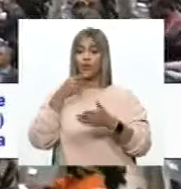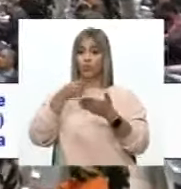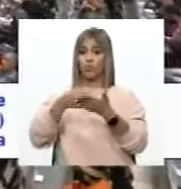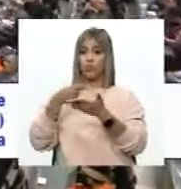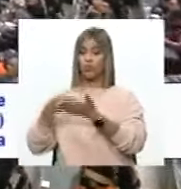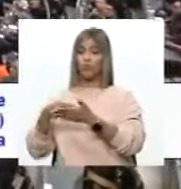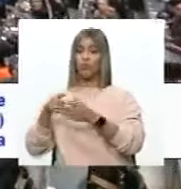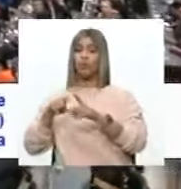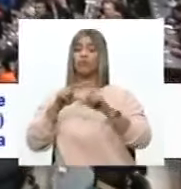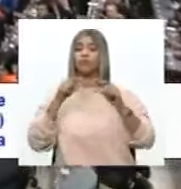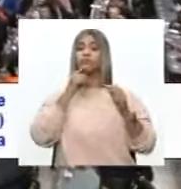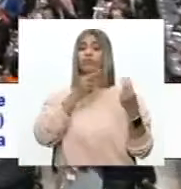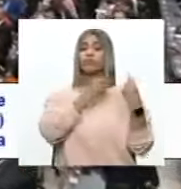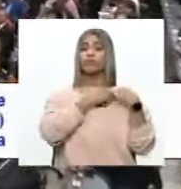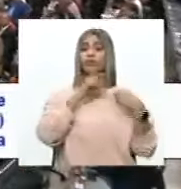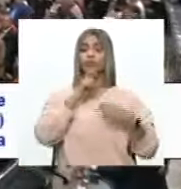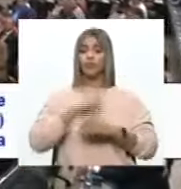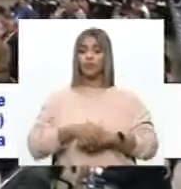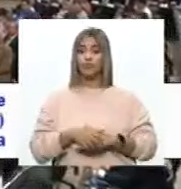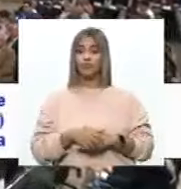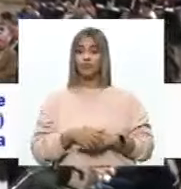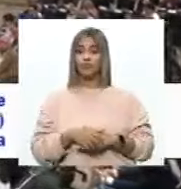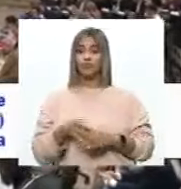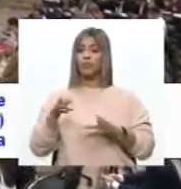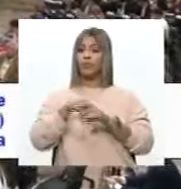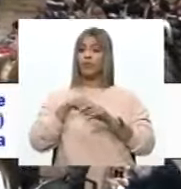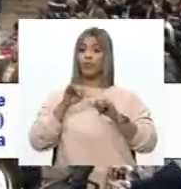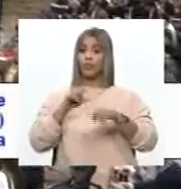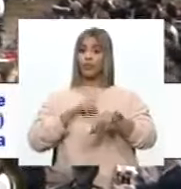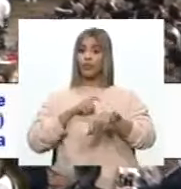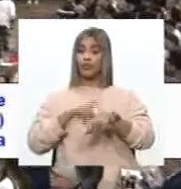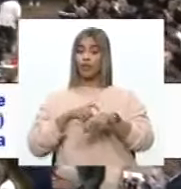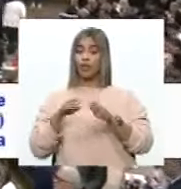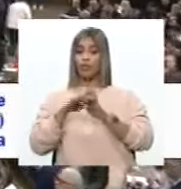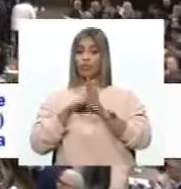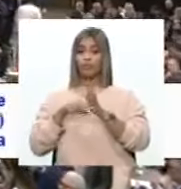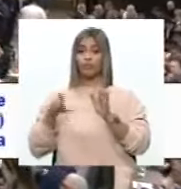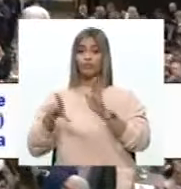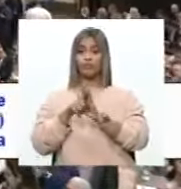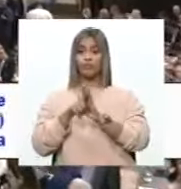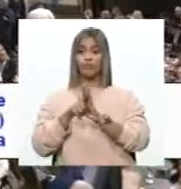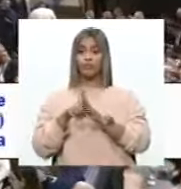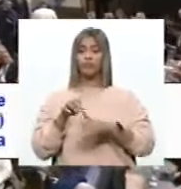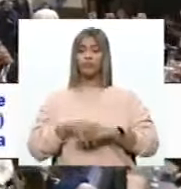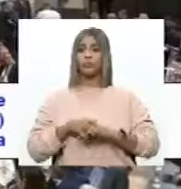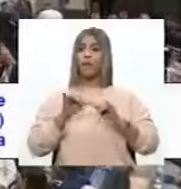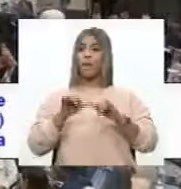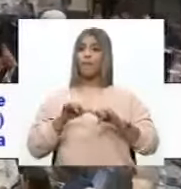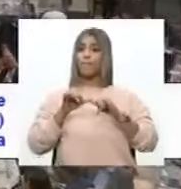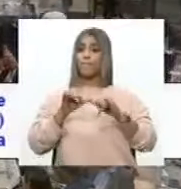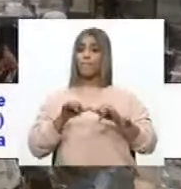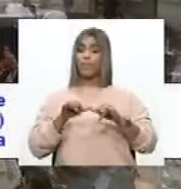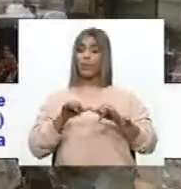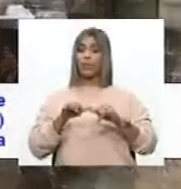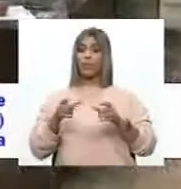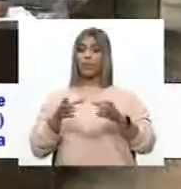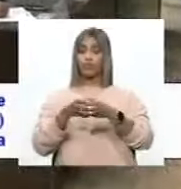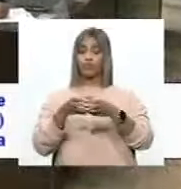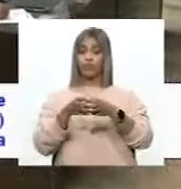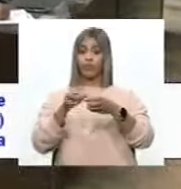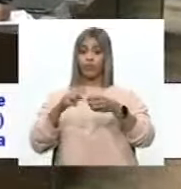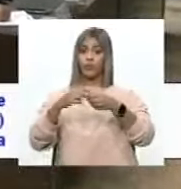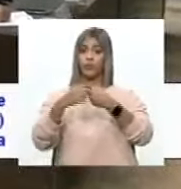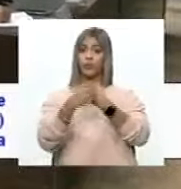nombramiento de los titulares del Poder Ciudadano dentro del lapso establecido en la ley. Dicho comité estará integrado por